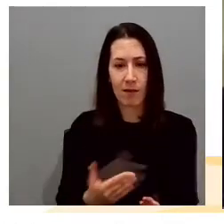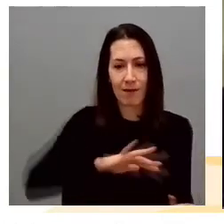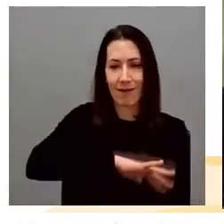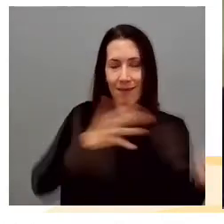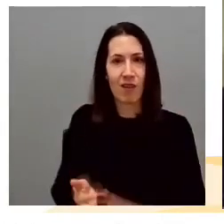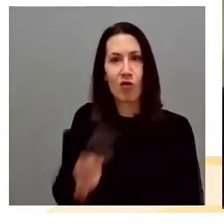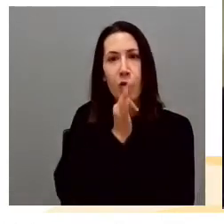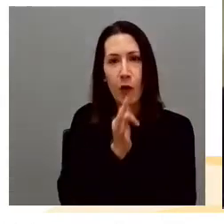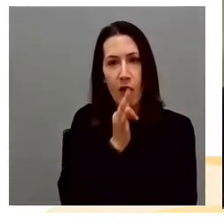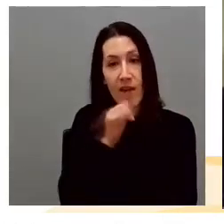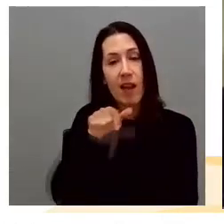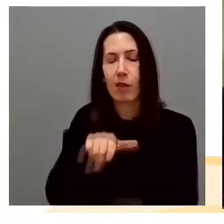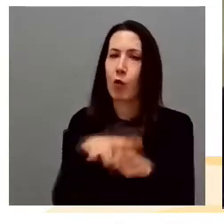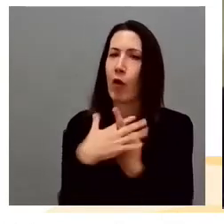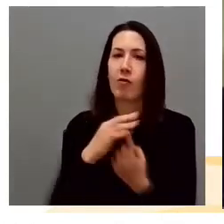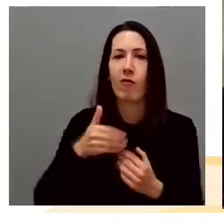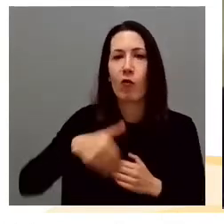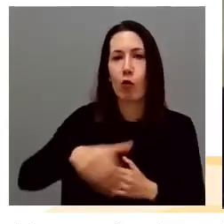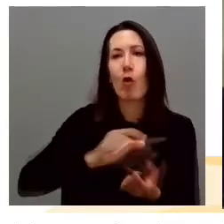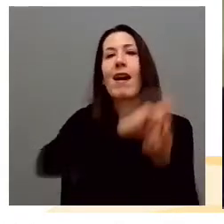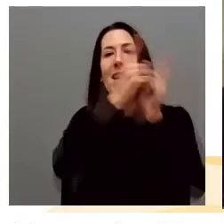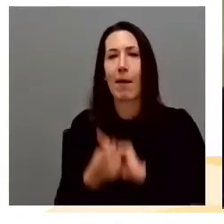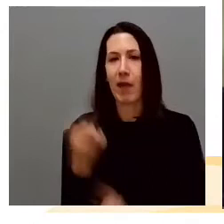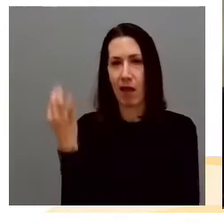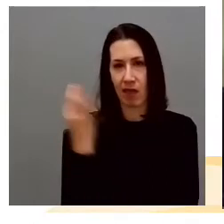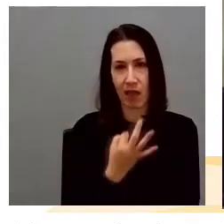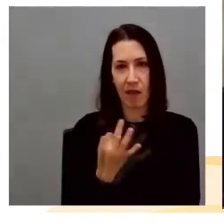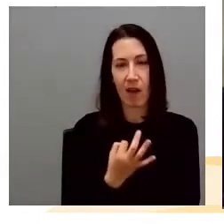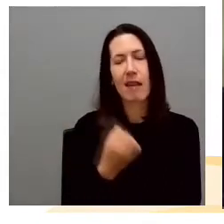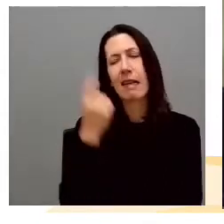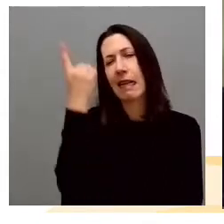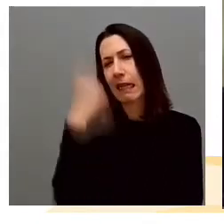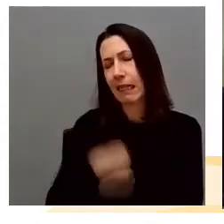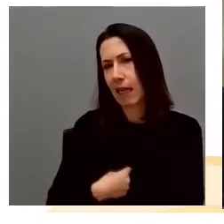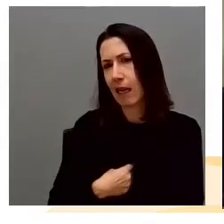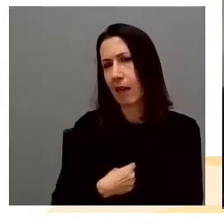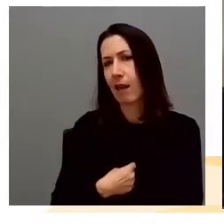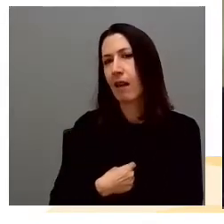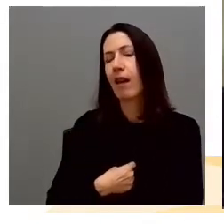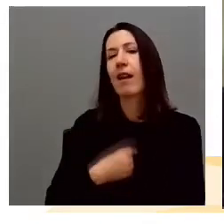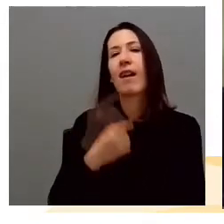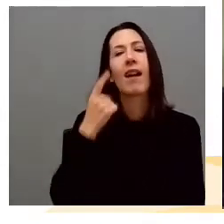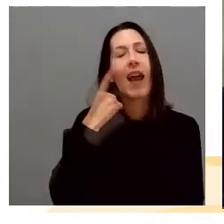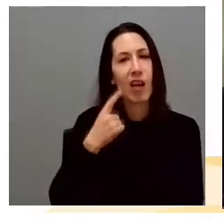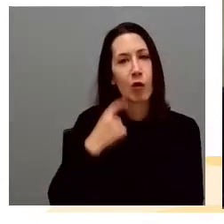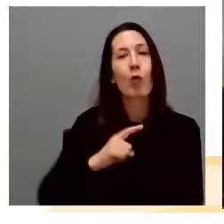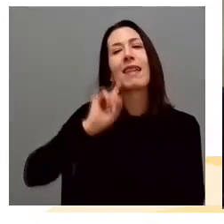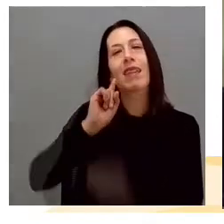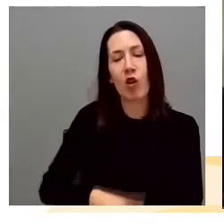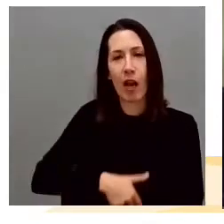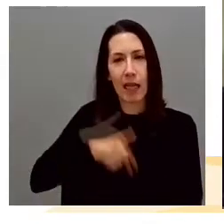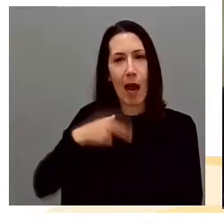situación tiene que cambiar. Seguro que Jesús Celada, director general de las políticas